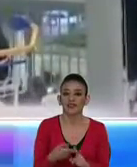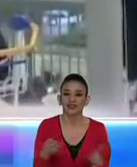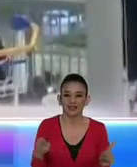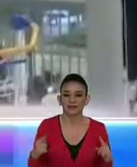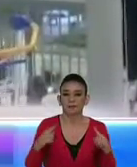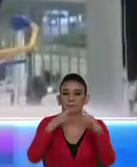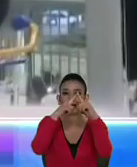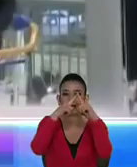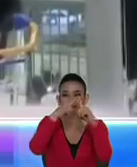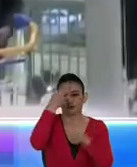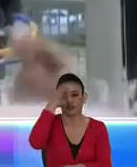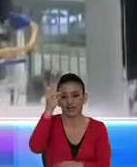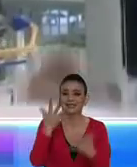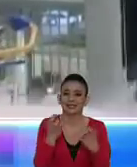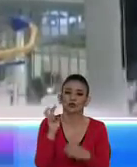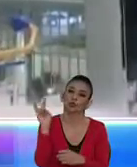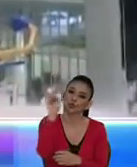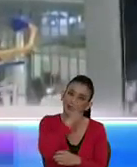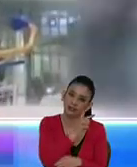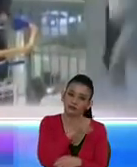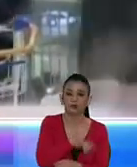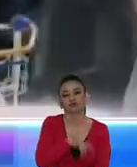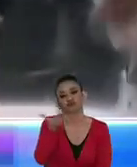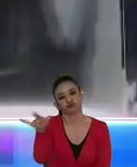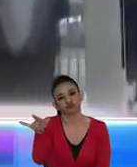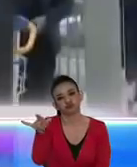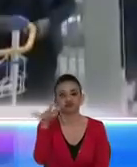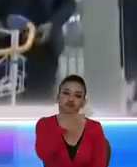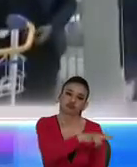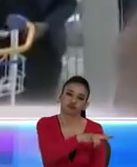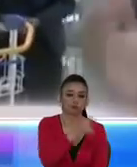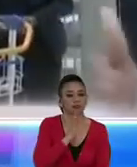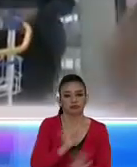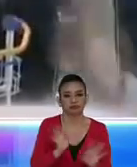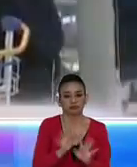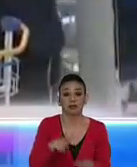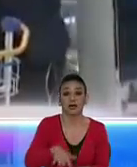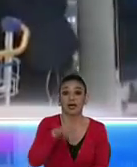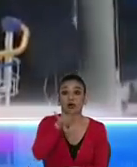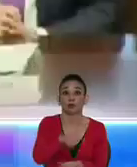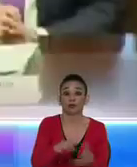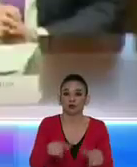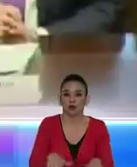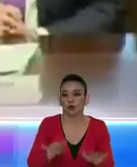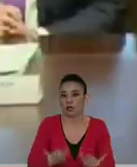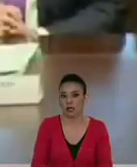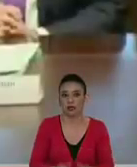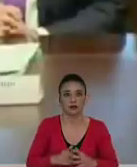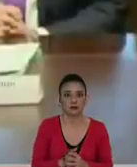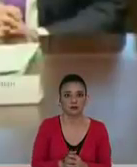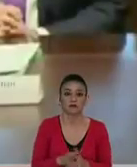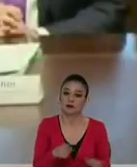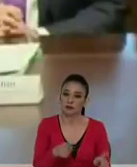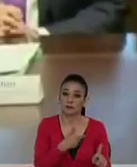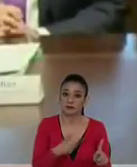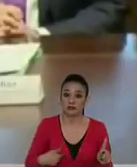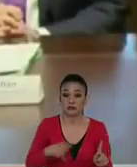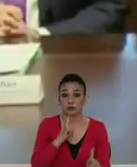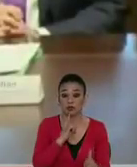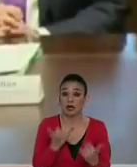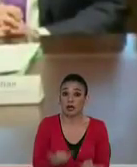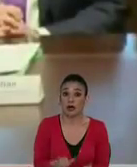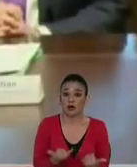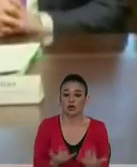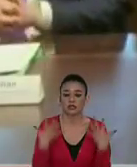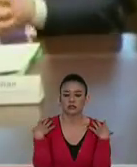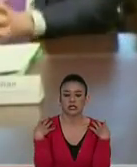Pensábamos hacer turismo, ir de aquí para allá, pero decidimos venir al aeropuerto en este momento, Por todo lo que dijo Trump, ahora estamos estresados